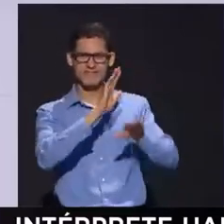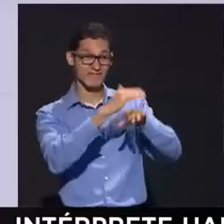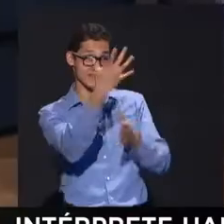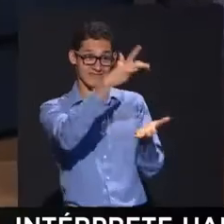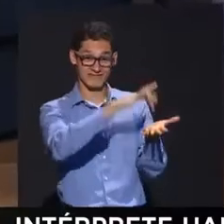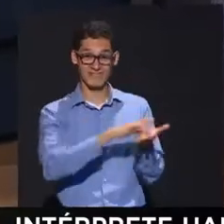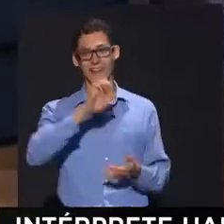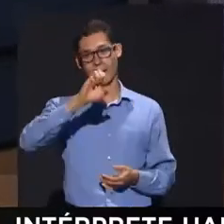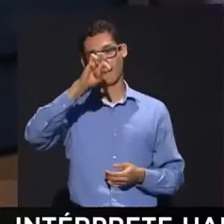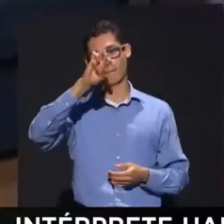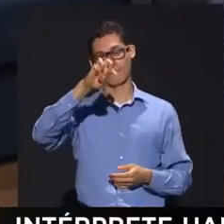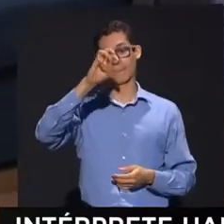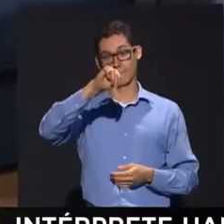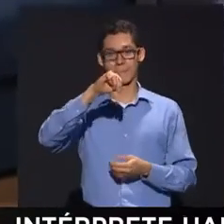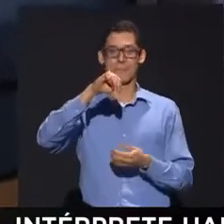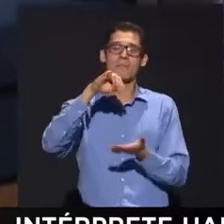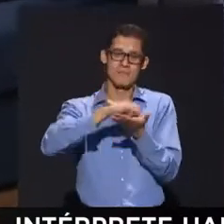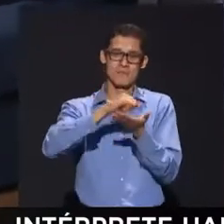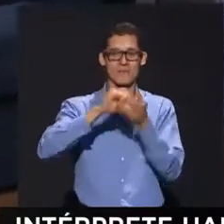tema.